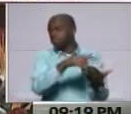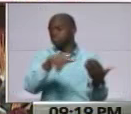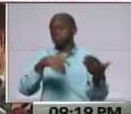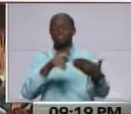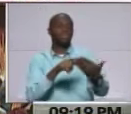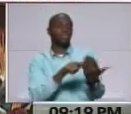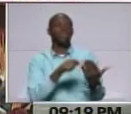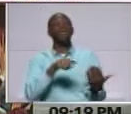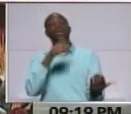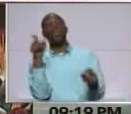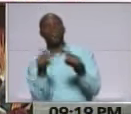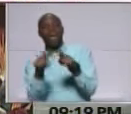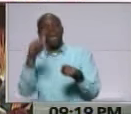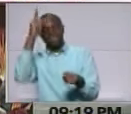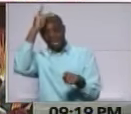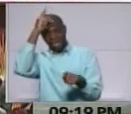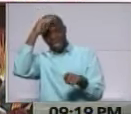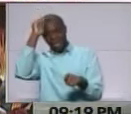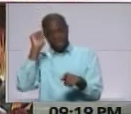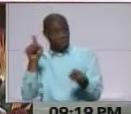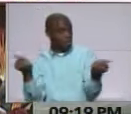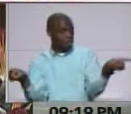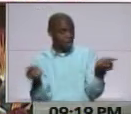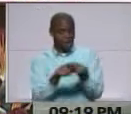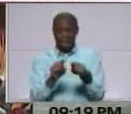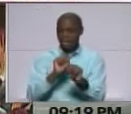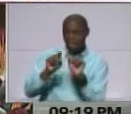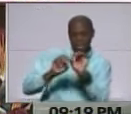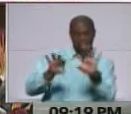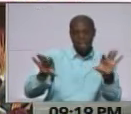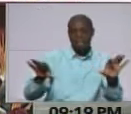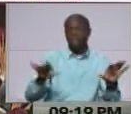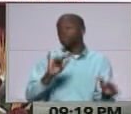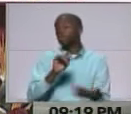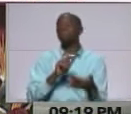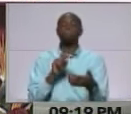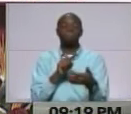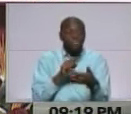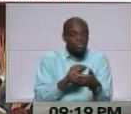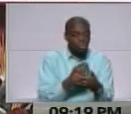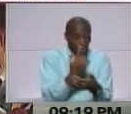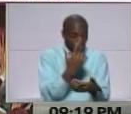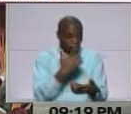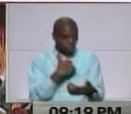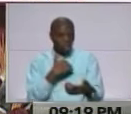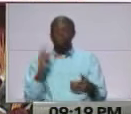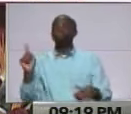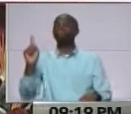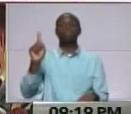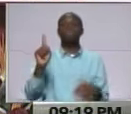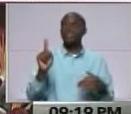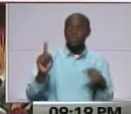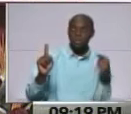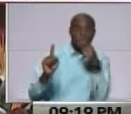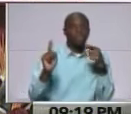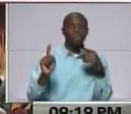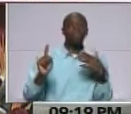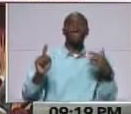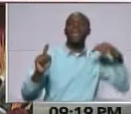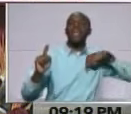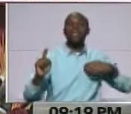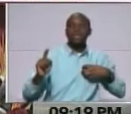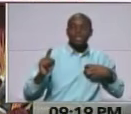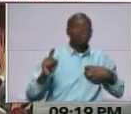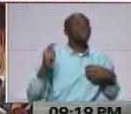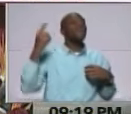encima a Tarek. Así el que se asome, pum, le dan. ¿Por qué? Porque les duele. Porque ellos saben que nosotros no nos vamos a